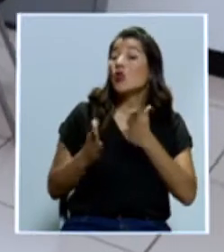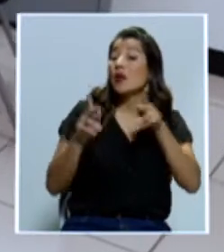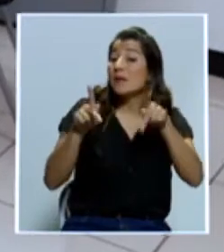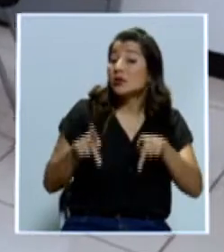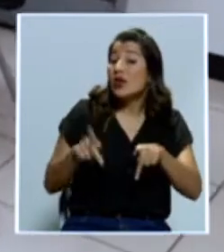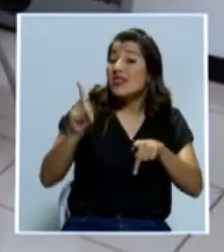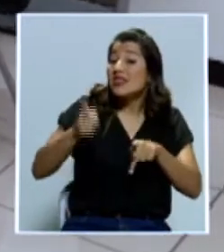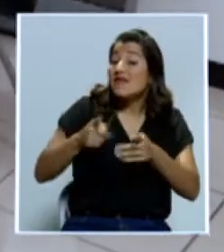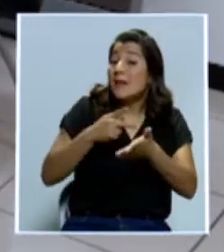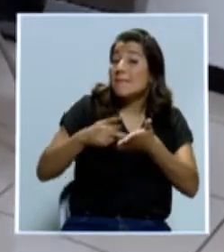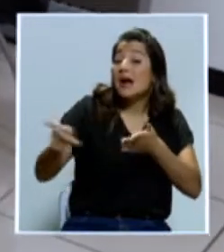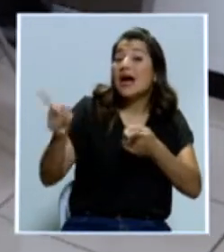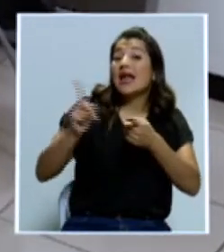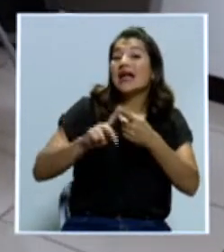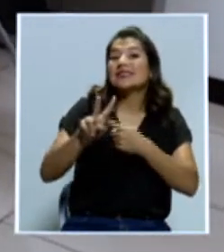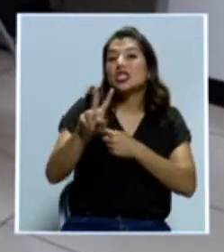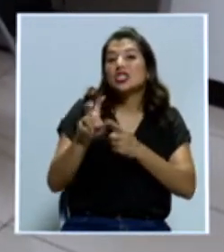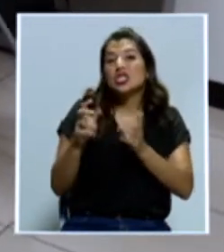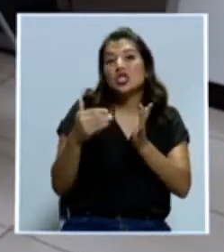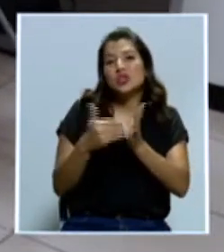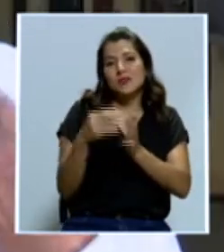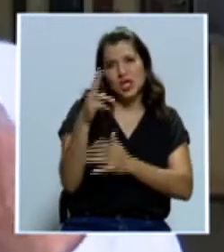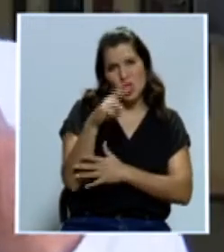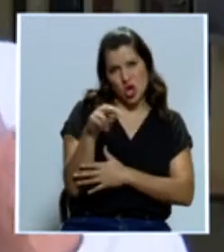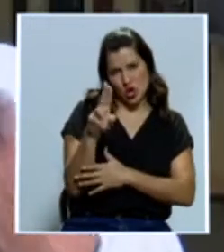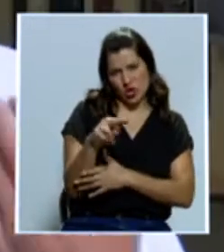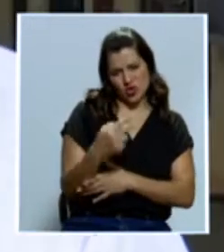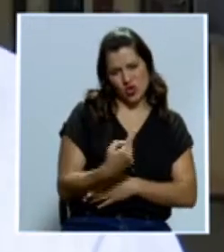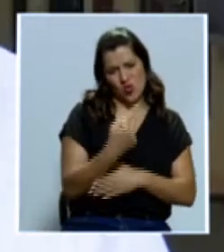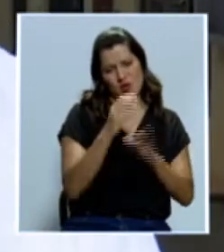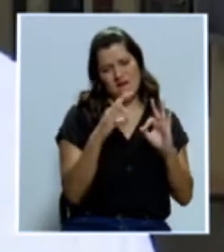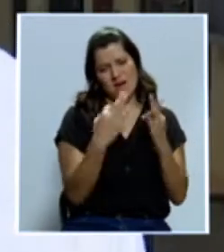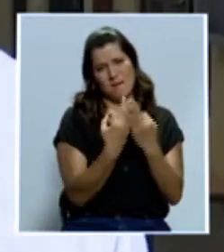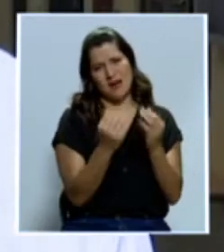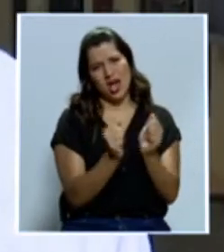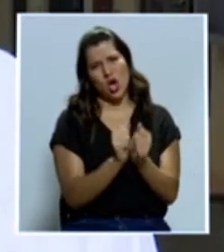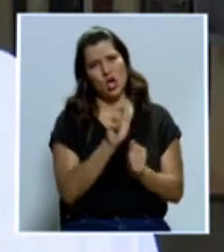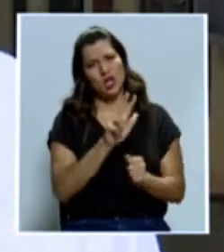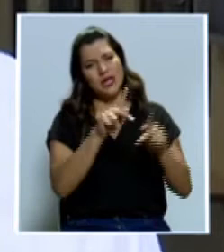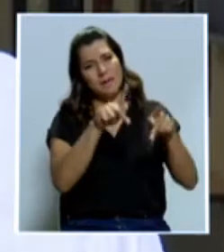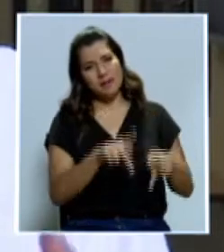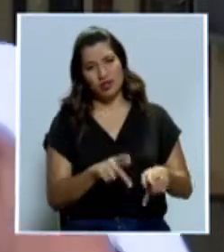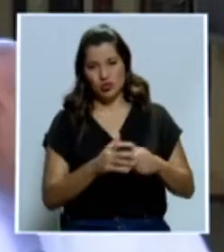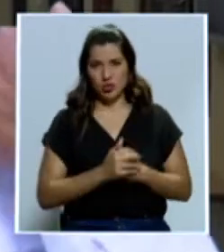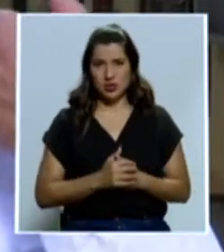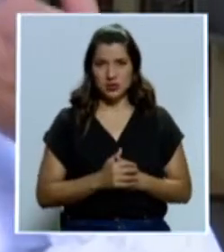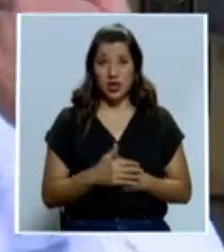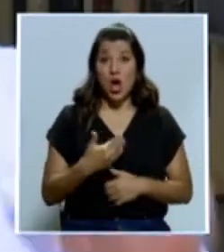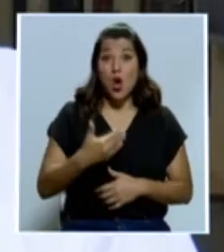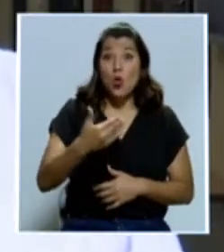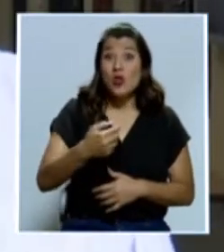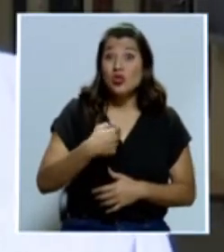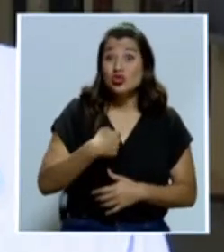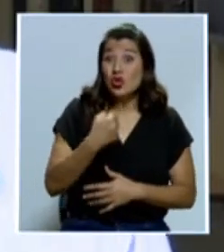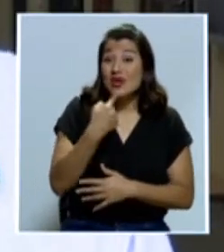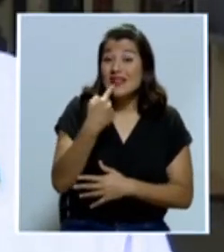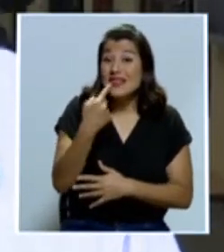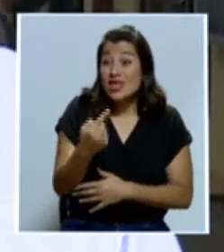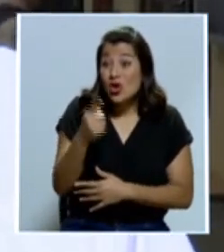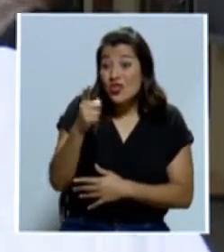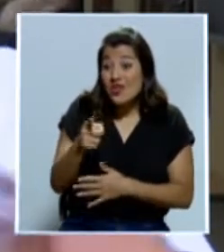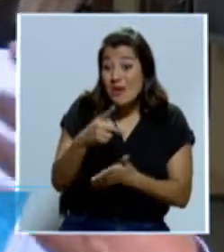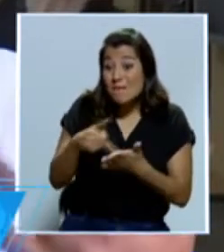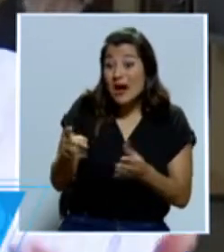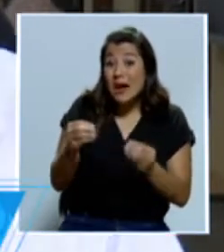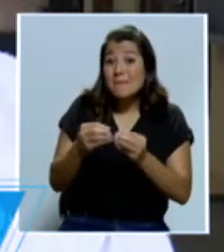200.000 colones en familias de 3 personas. Cuando le digo que hay cambios en la facturación, estamos hablando de recibos que